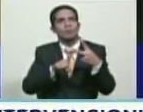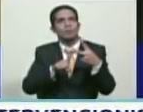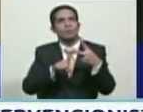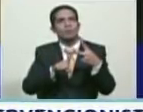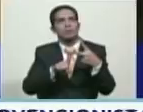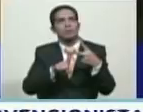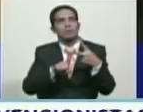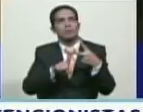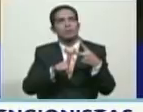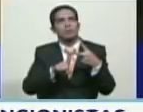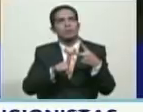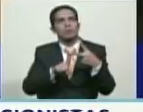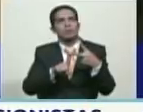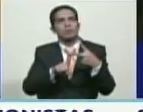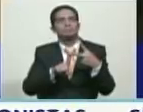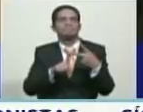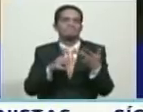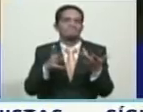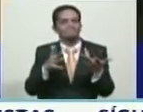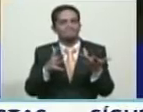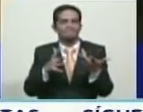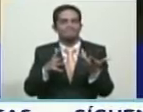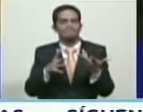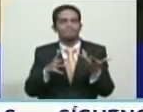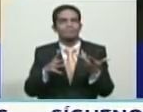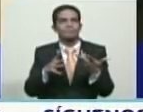y en términos prácticos